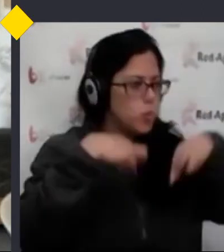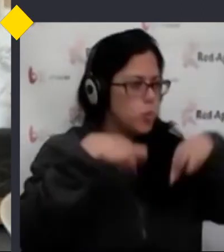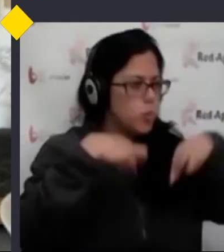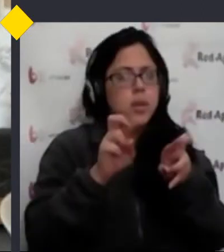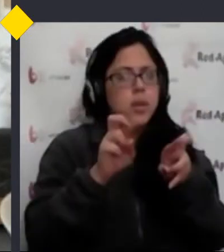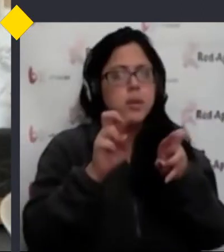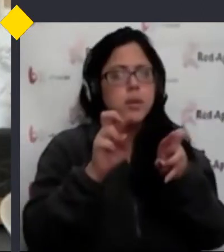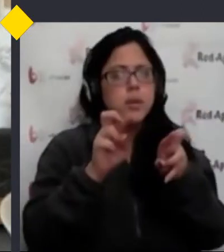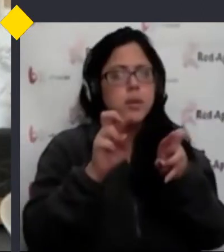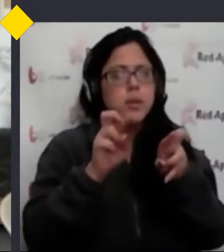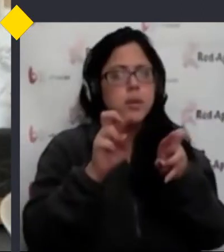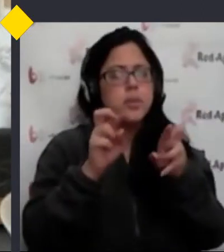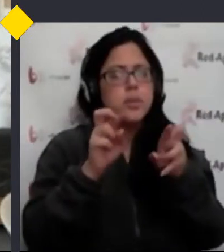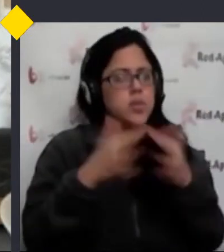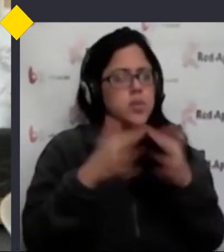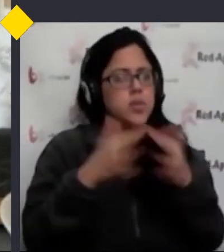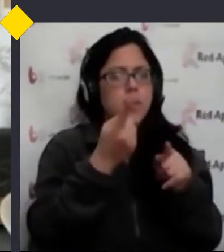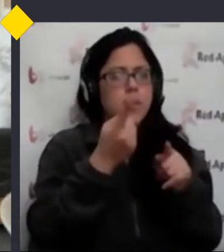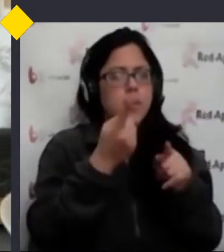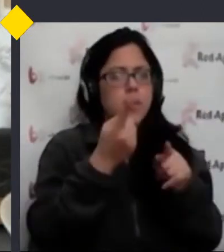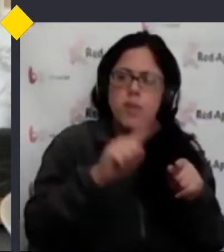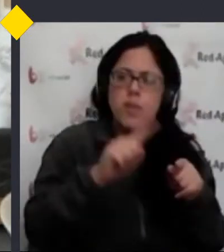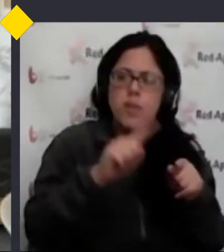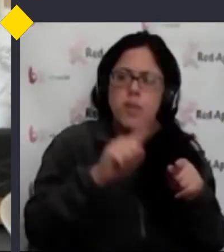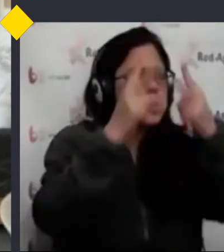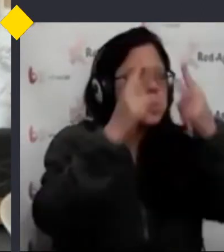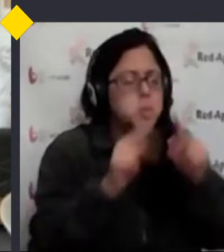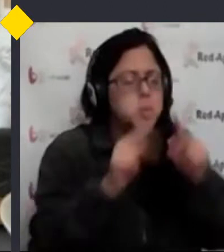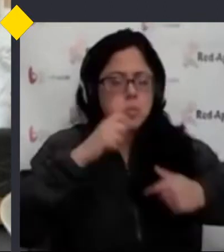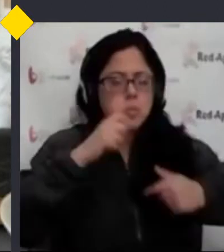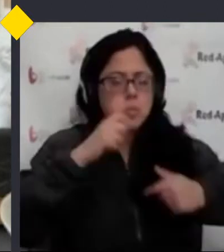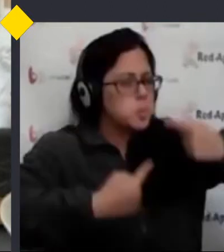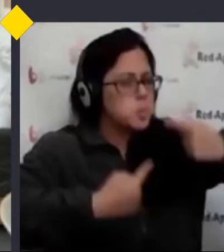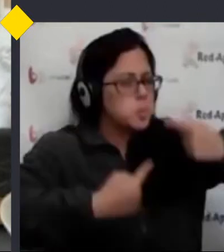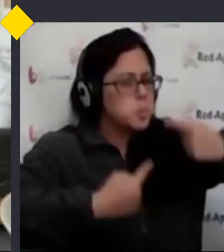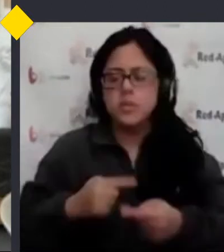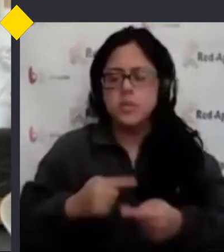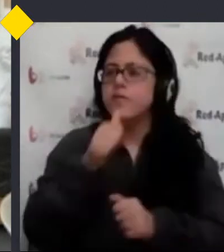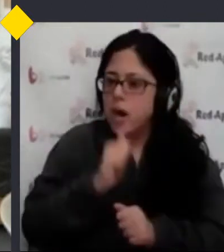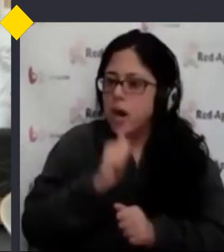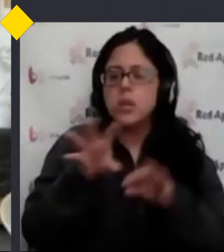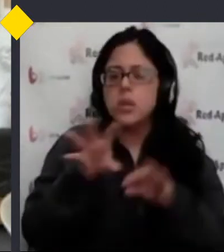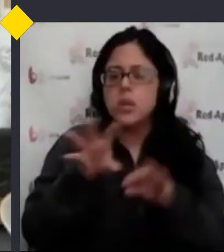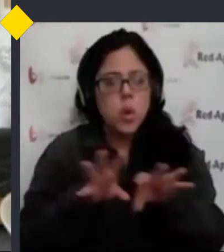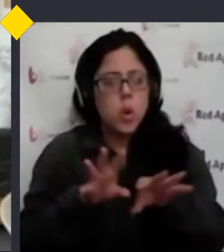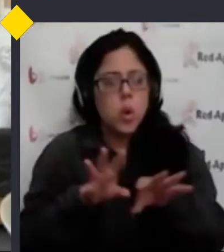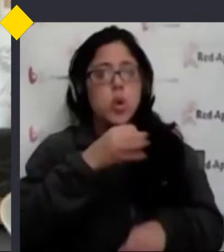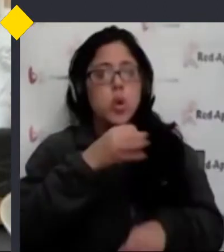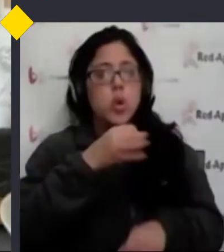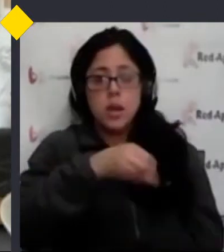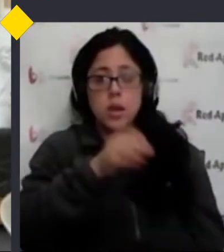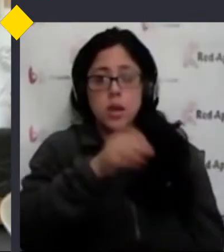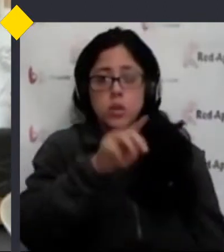reconstruyamos distinto, esto es una ventaja competitiva, estamos al debe con ciertas cosas. Lo que decía José Tomás recién, esto puede quedar en un